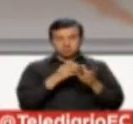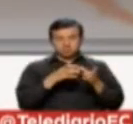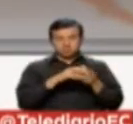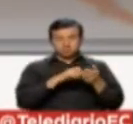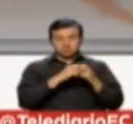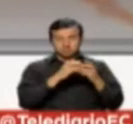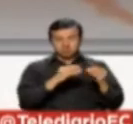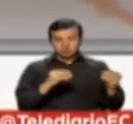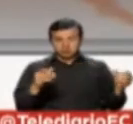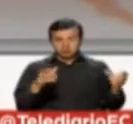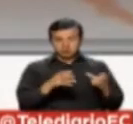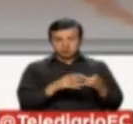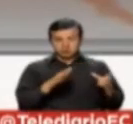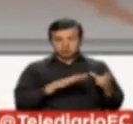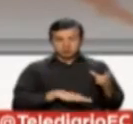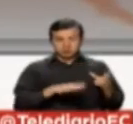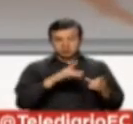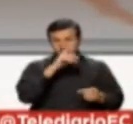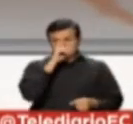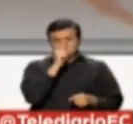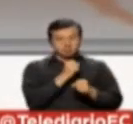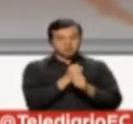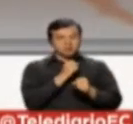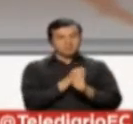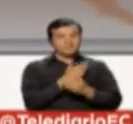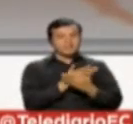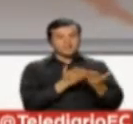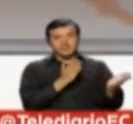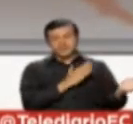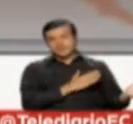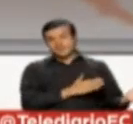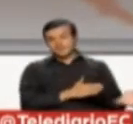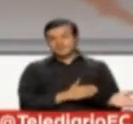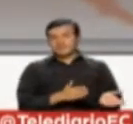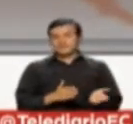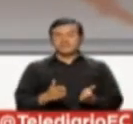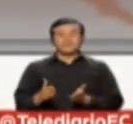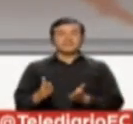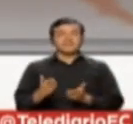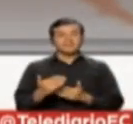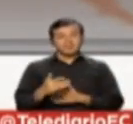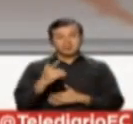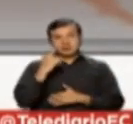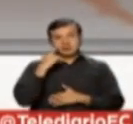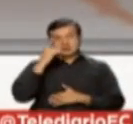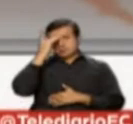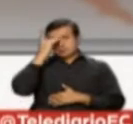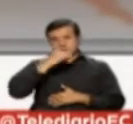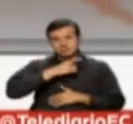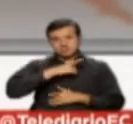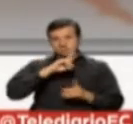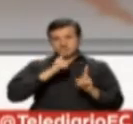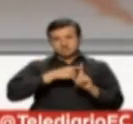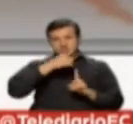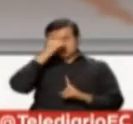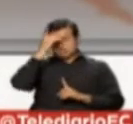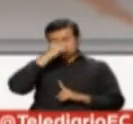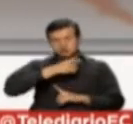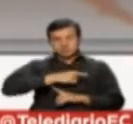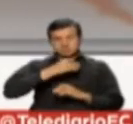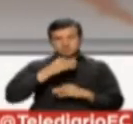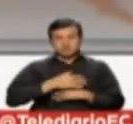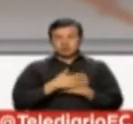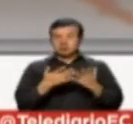conflictos que se llama los espacios donde trabajan estos y ha habido una una decisión en primera instancia que es de